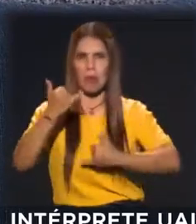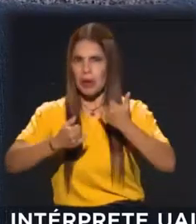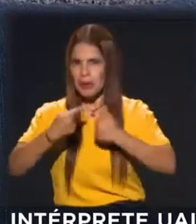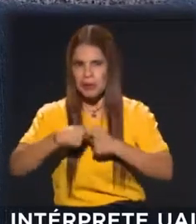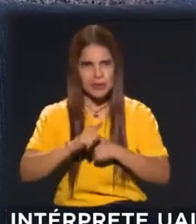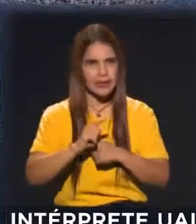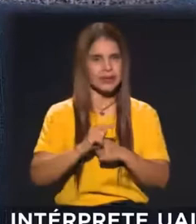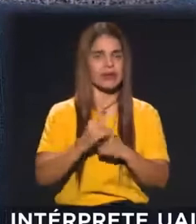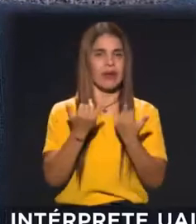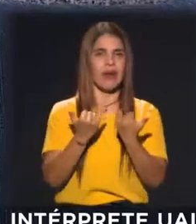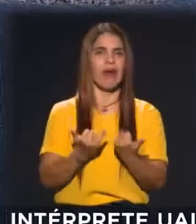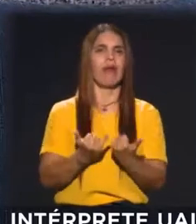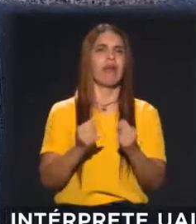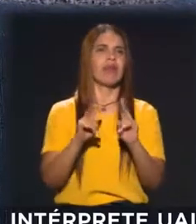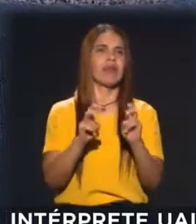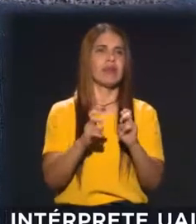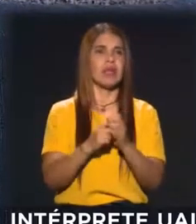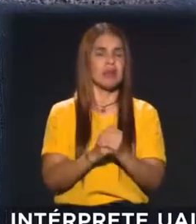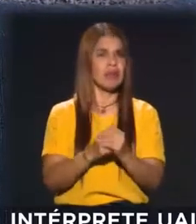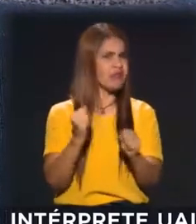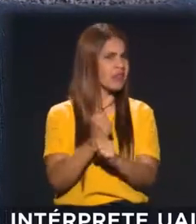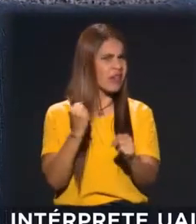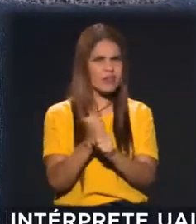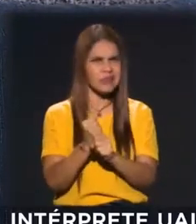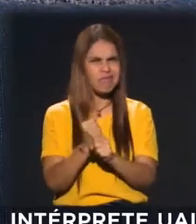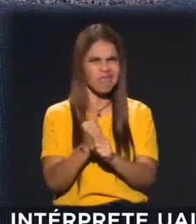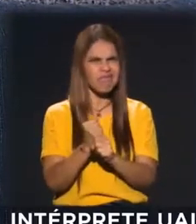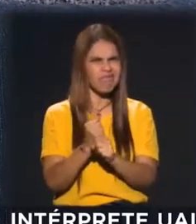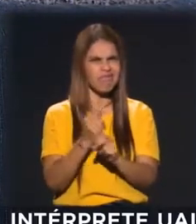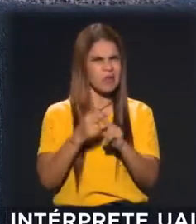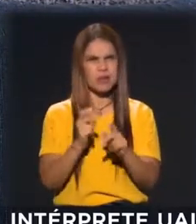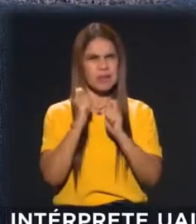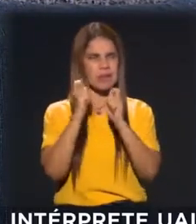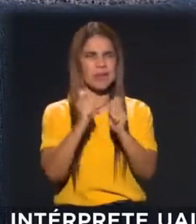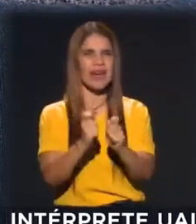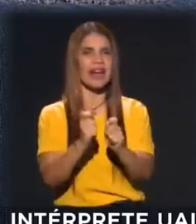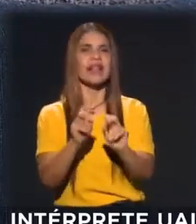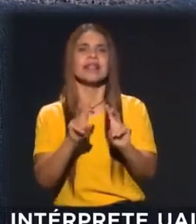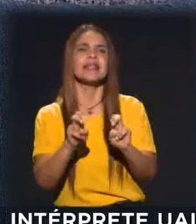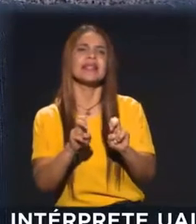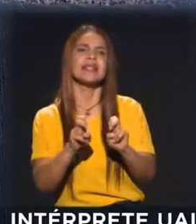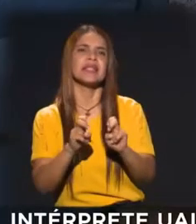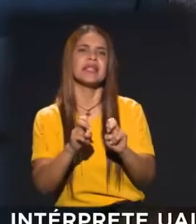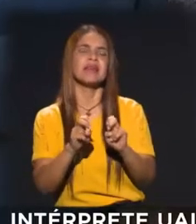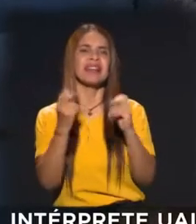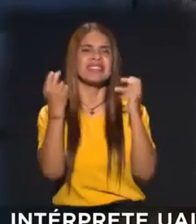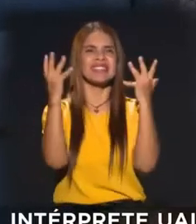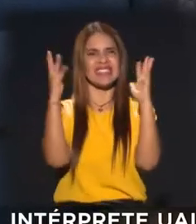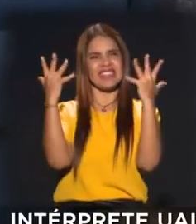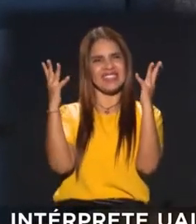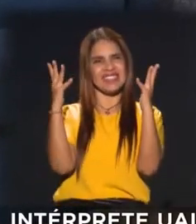y justamente lo que estamos hablando acá ni siquiera es un trabajo. Y justamente lo que estamos hablando acá es de